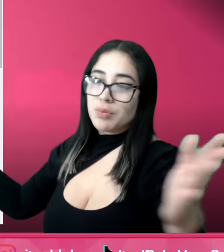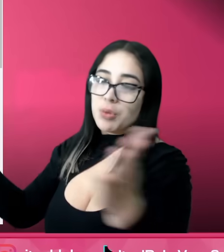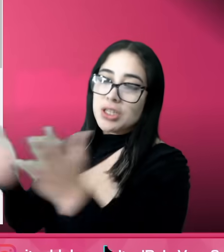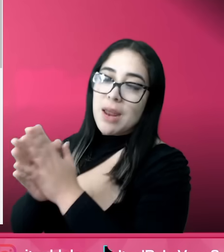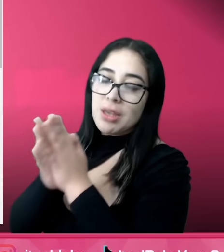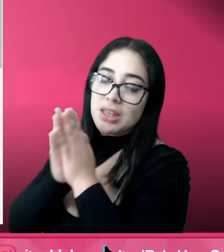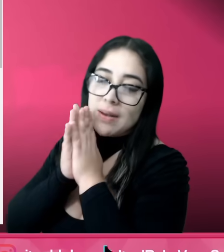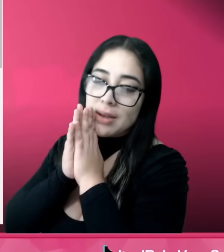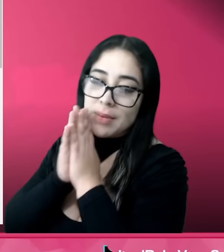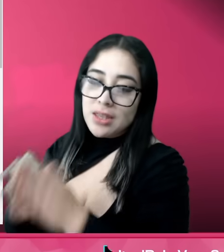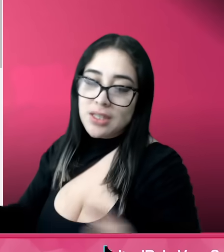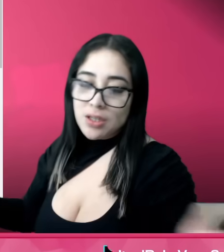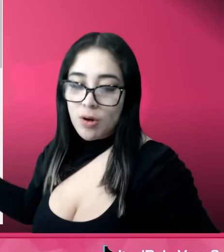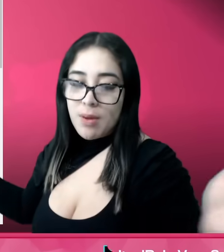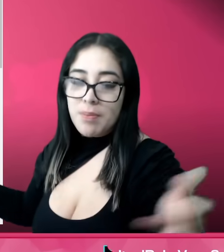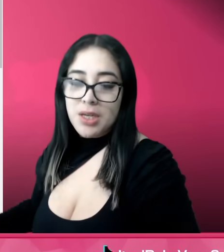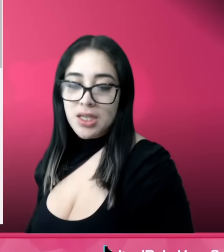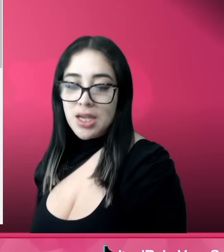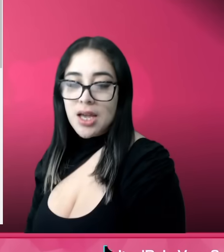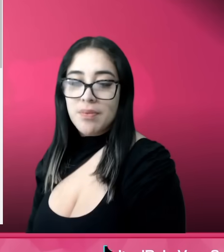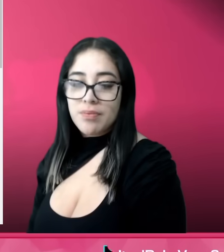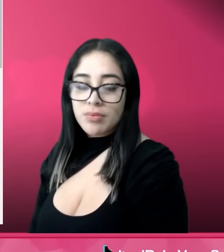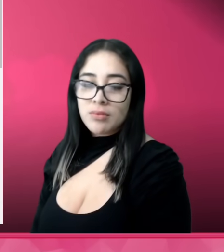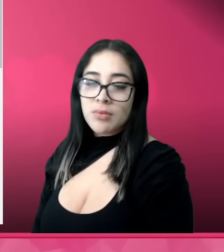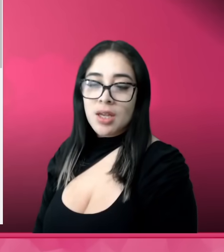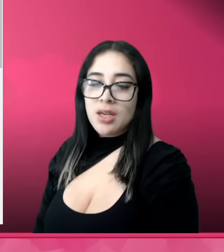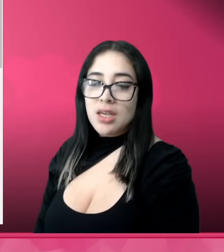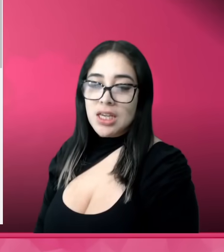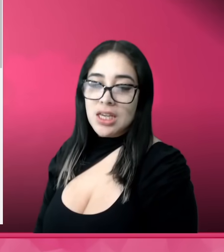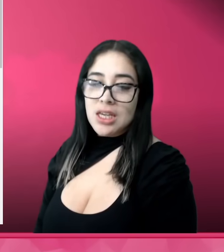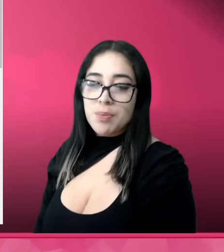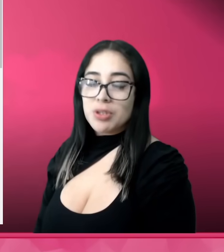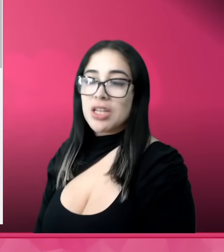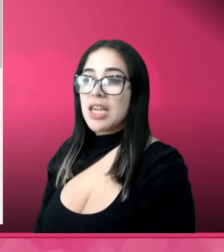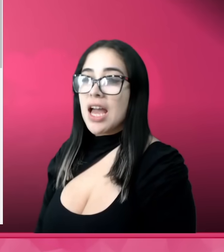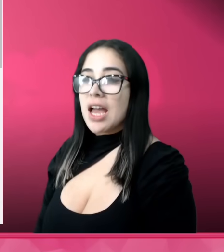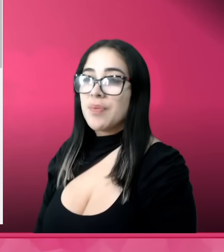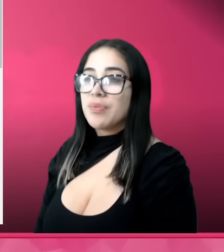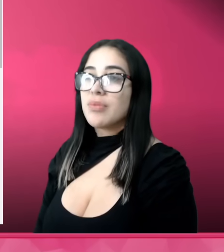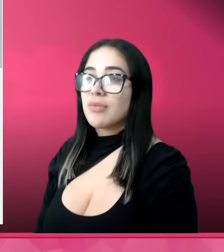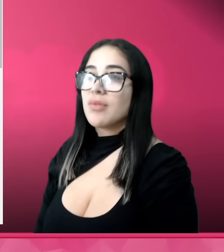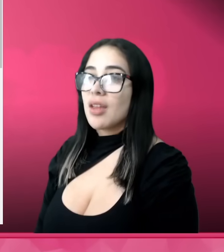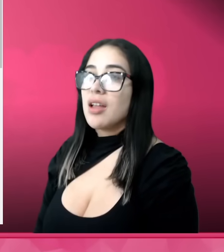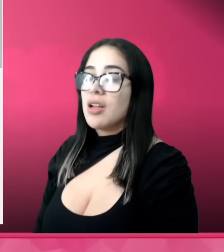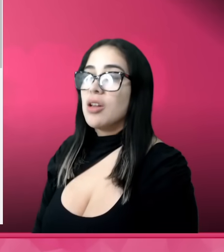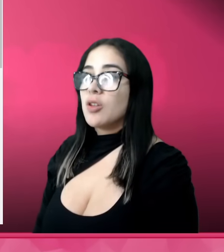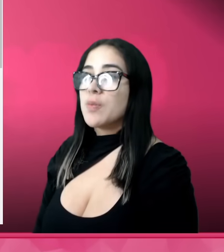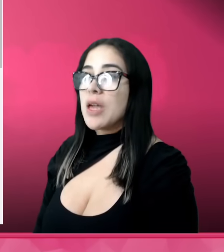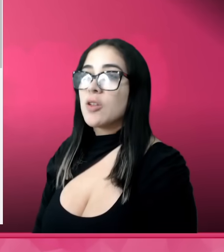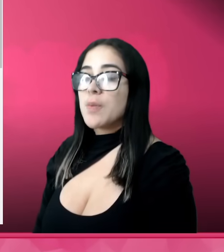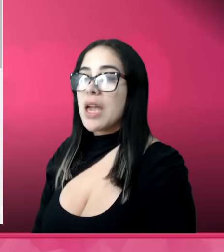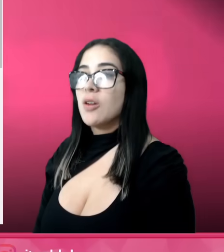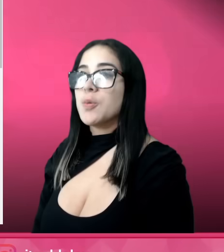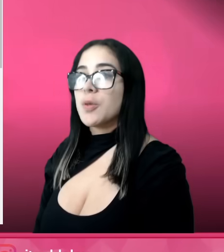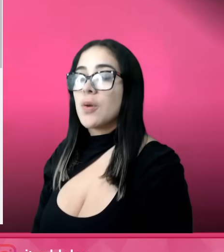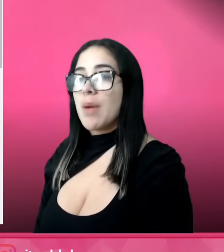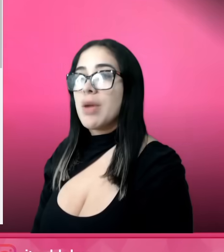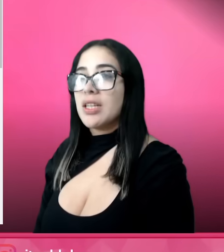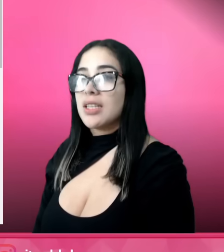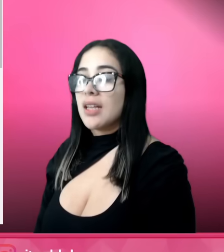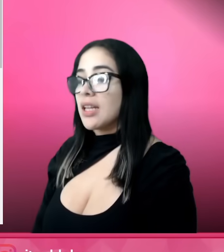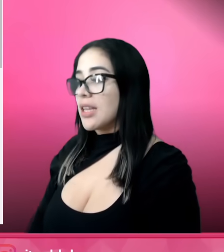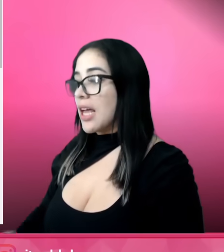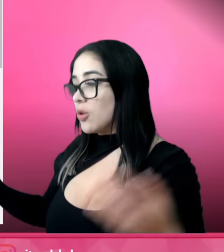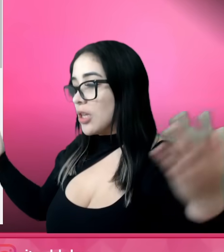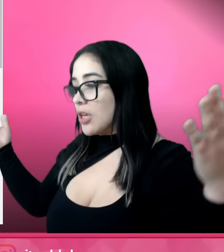pues Lamentablemente Norma Peña y pues allá Los Meros Meros pues